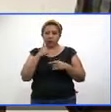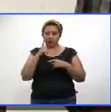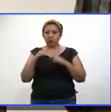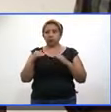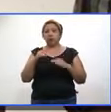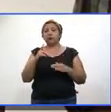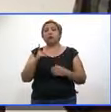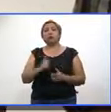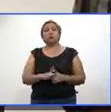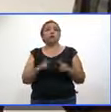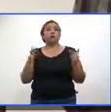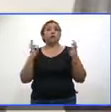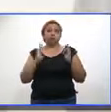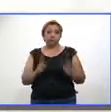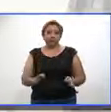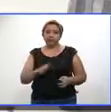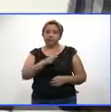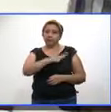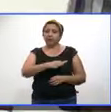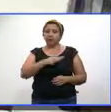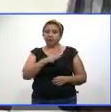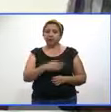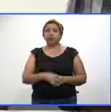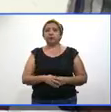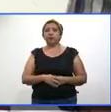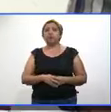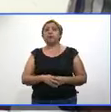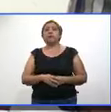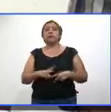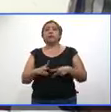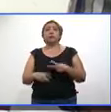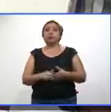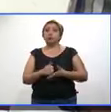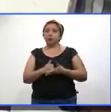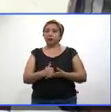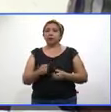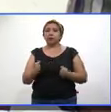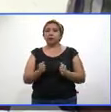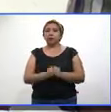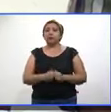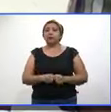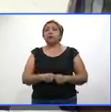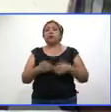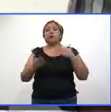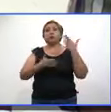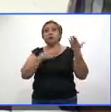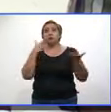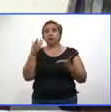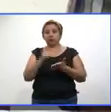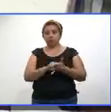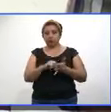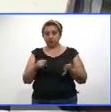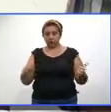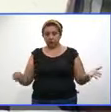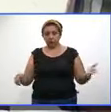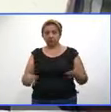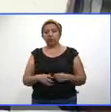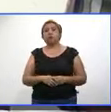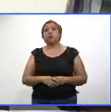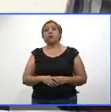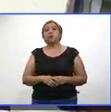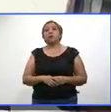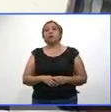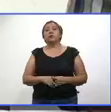nosotros un gran alivio, es una gran felicidad, y que se van a beneficiar con el servicio de terapias.